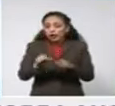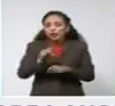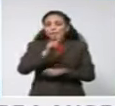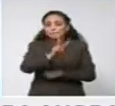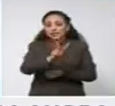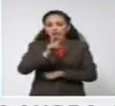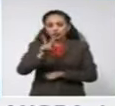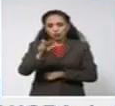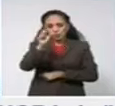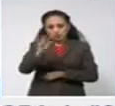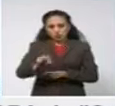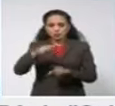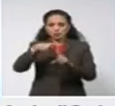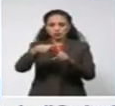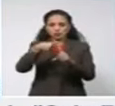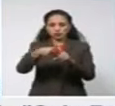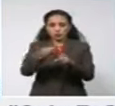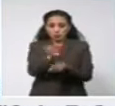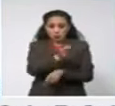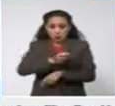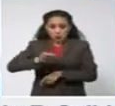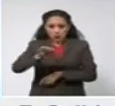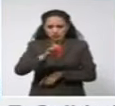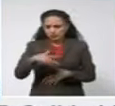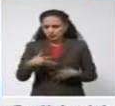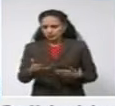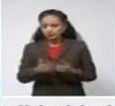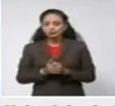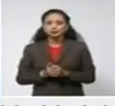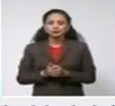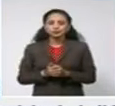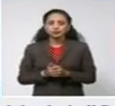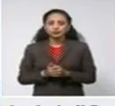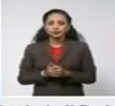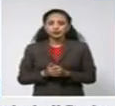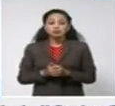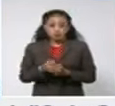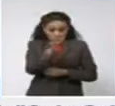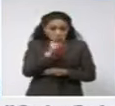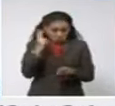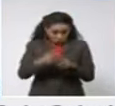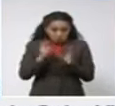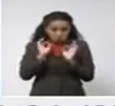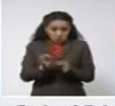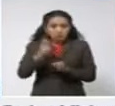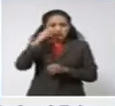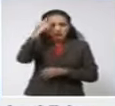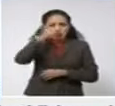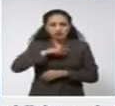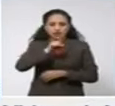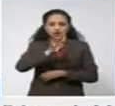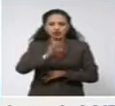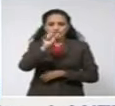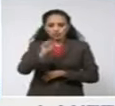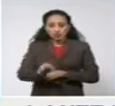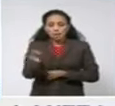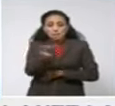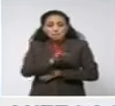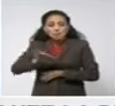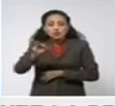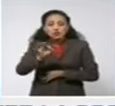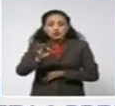casos, que son del municipio de Ciego de Ávila, 14, del municipio de